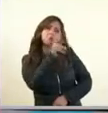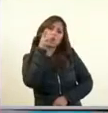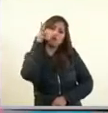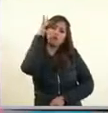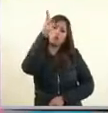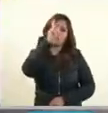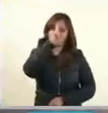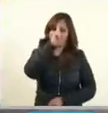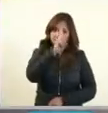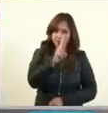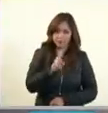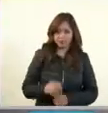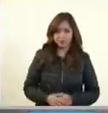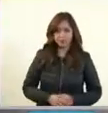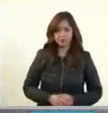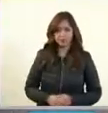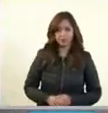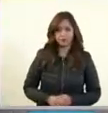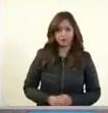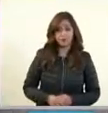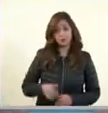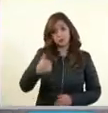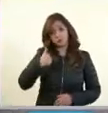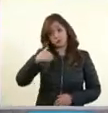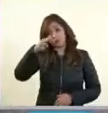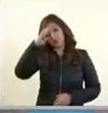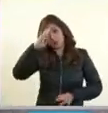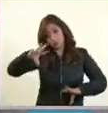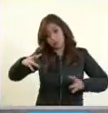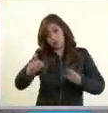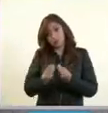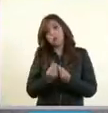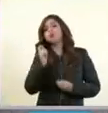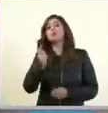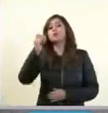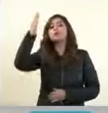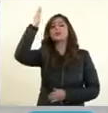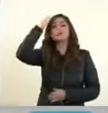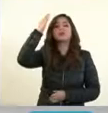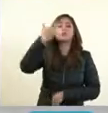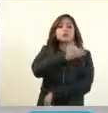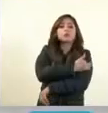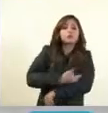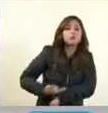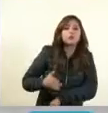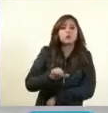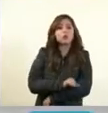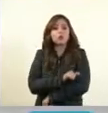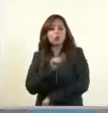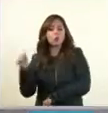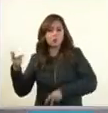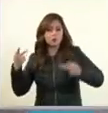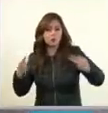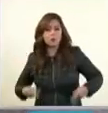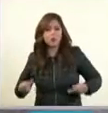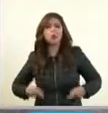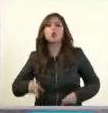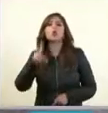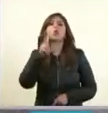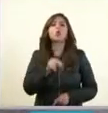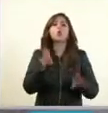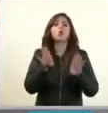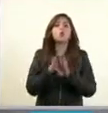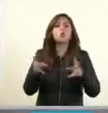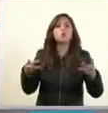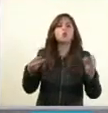respeto. algo importante también, no porque existe un líder en la familia, quiere decir que el que decida ser líder, hablando del otro específicamente, no se involucre, ¿no?,